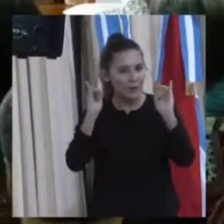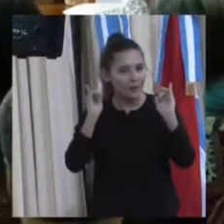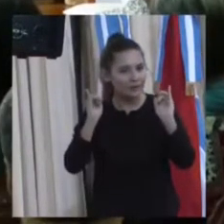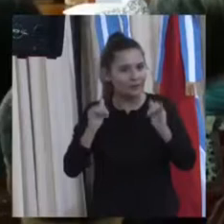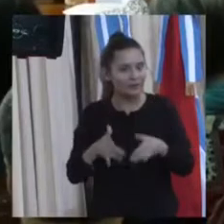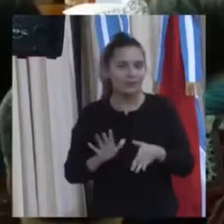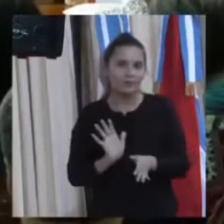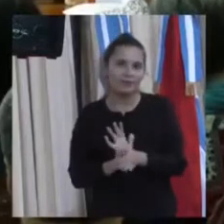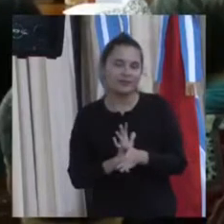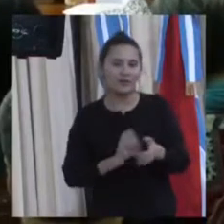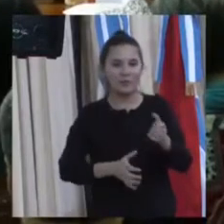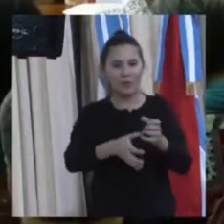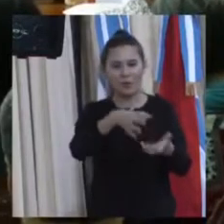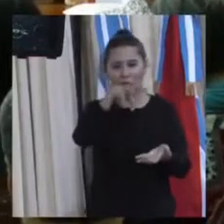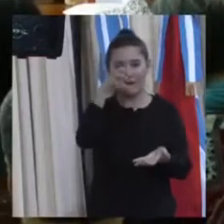empresa social.